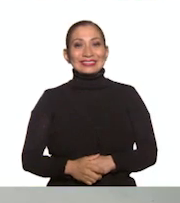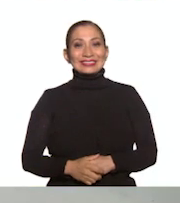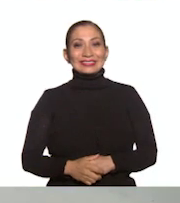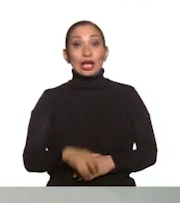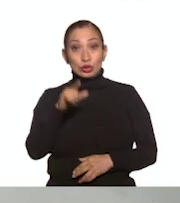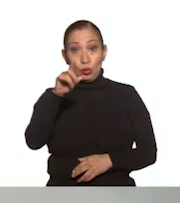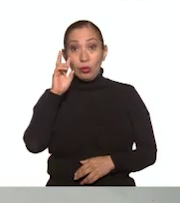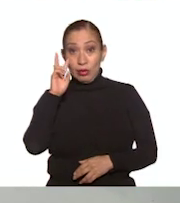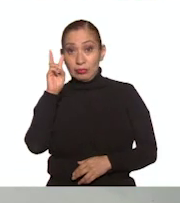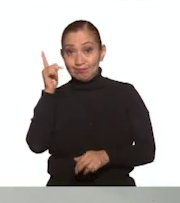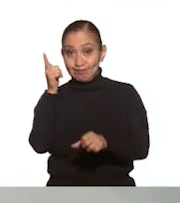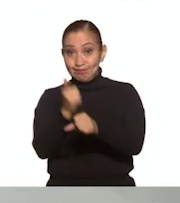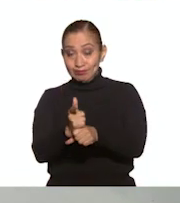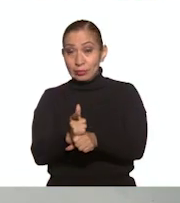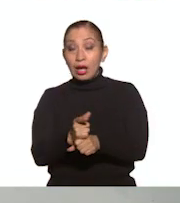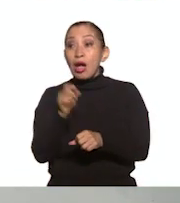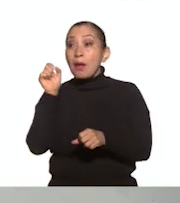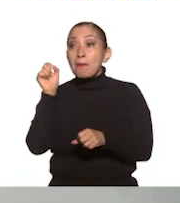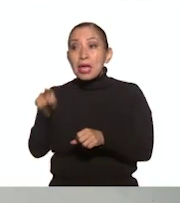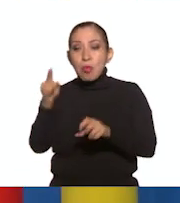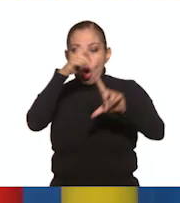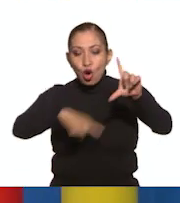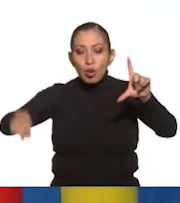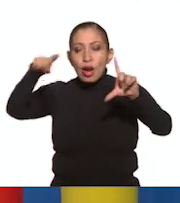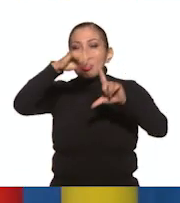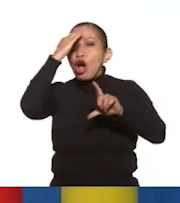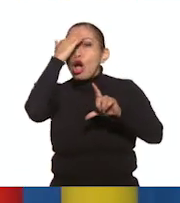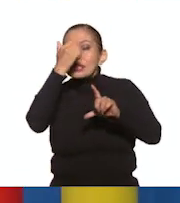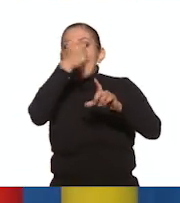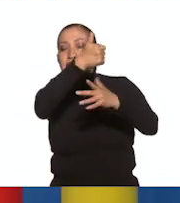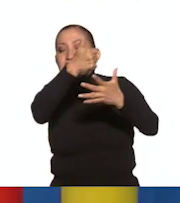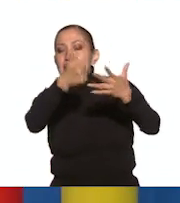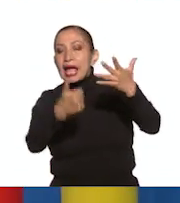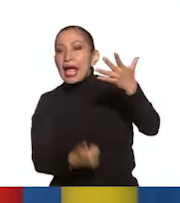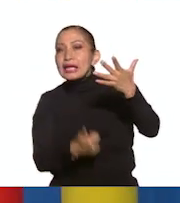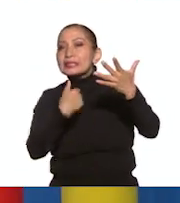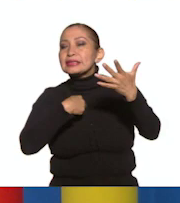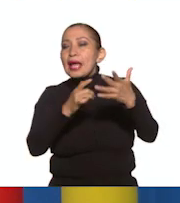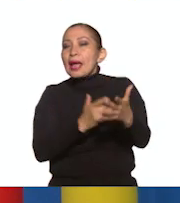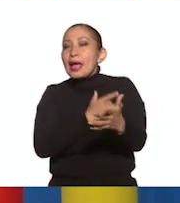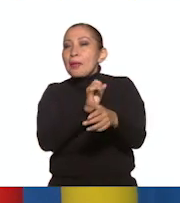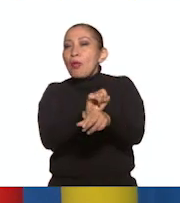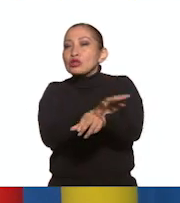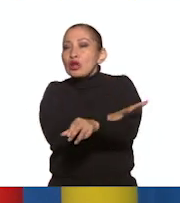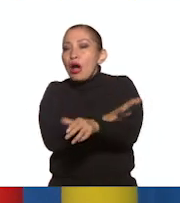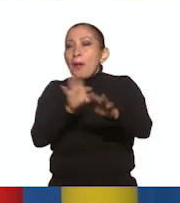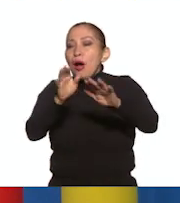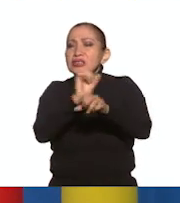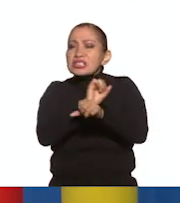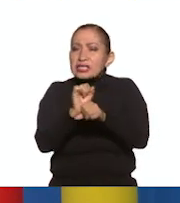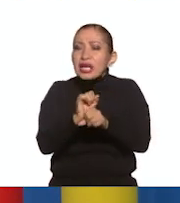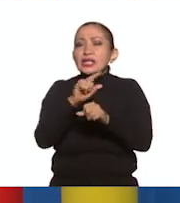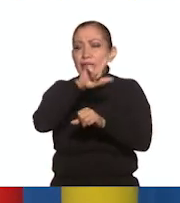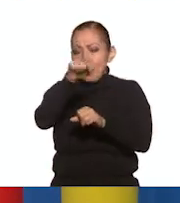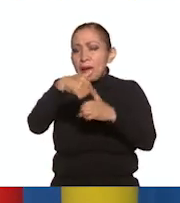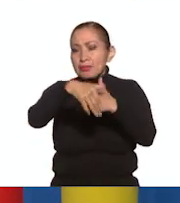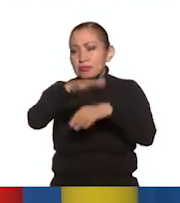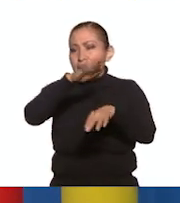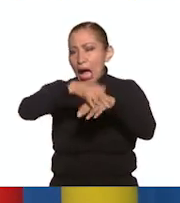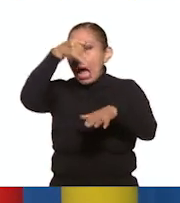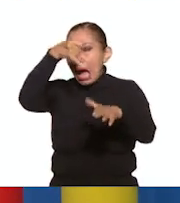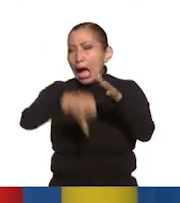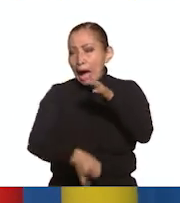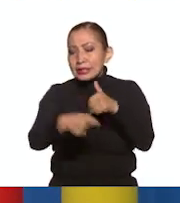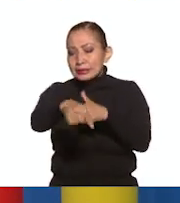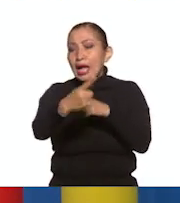Como pudieron observar, por medio de la ruleta conocimos las 6 emociones básicas, las cuales estaremos estudiando más a fondo durante